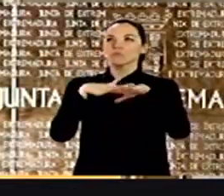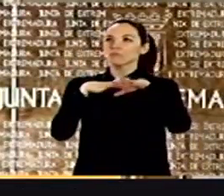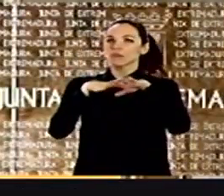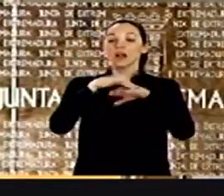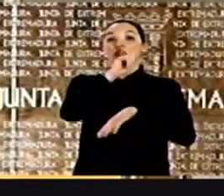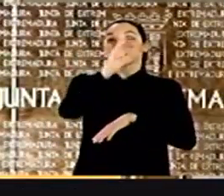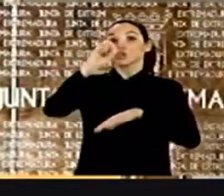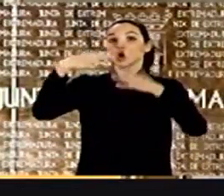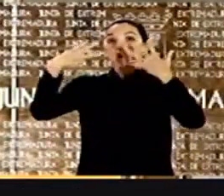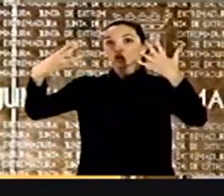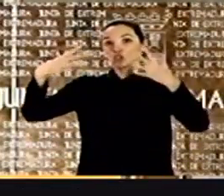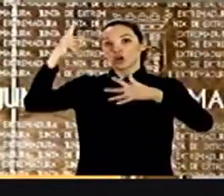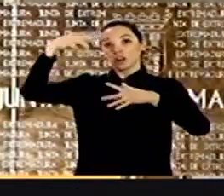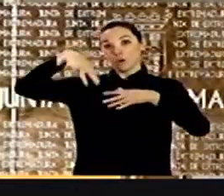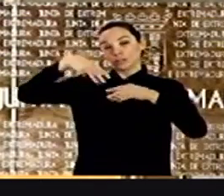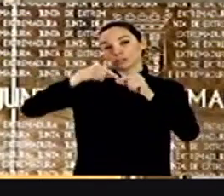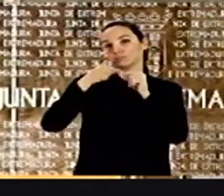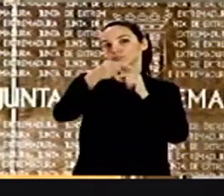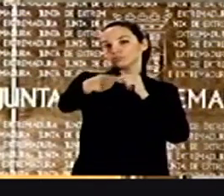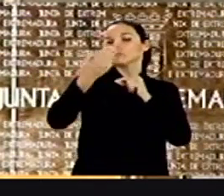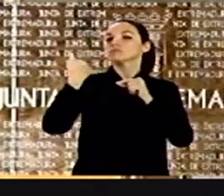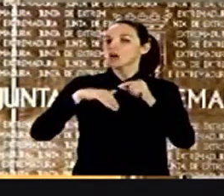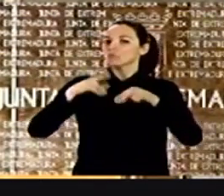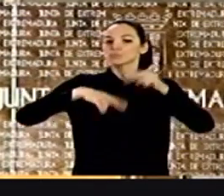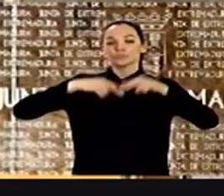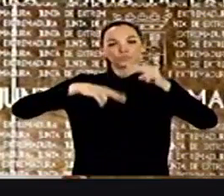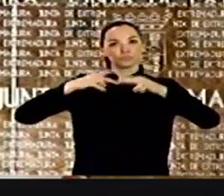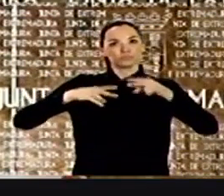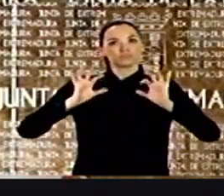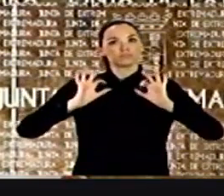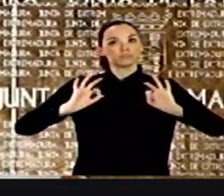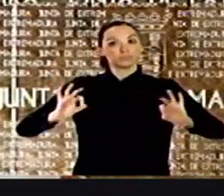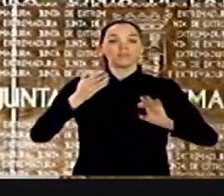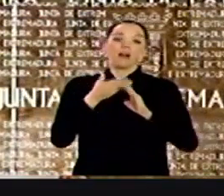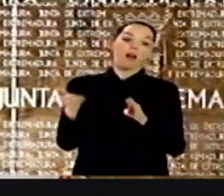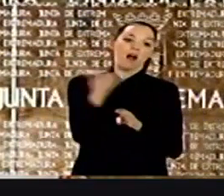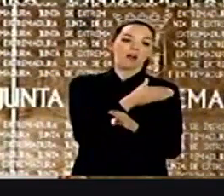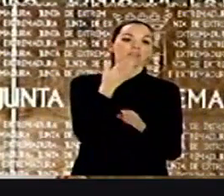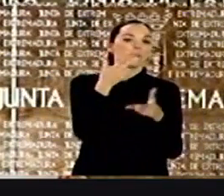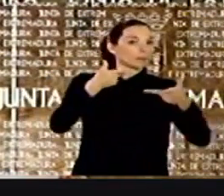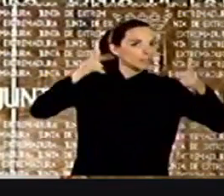108 los kilómetros que ya se han construido, quiero decir, licitados